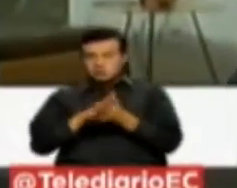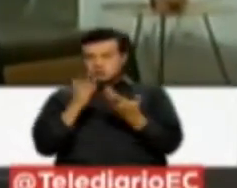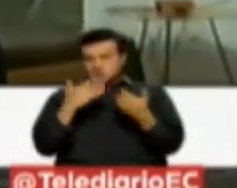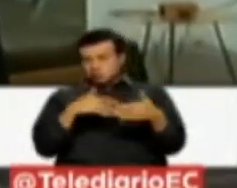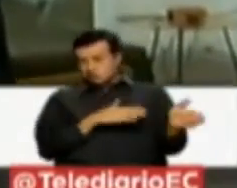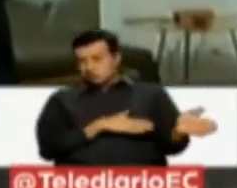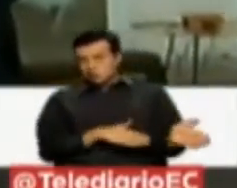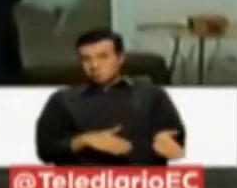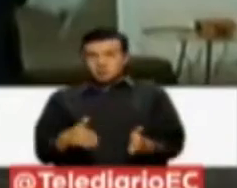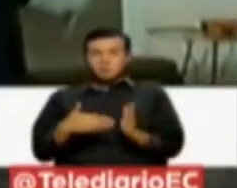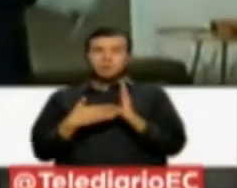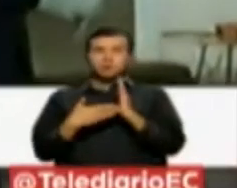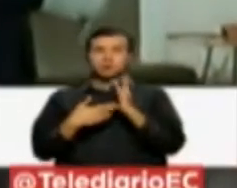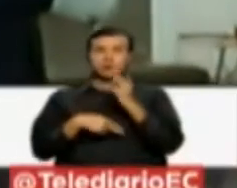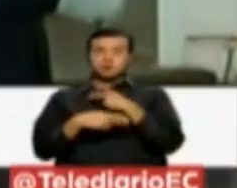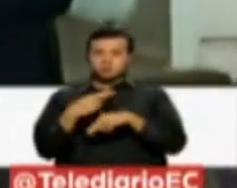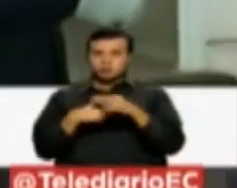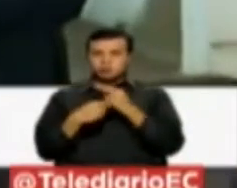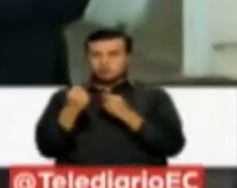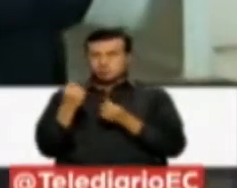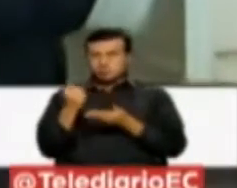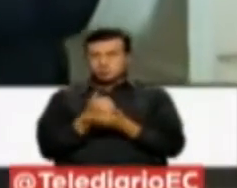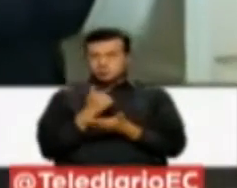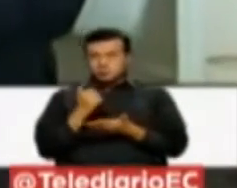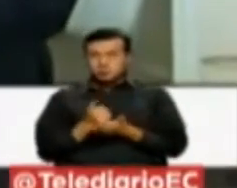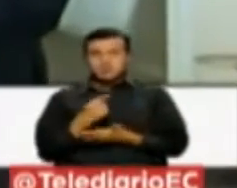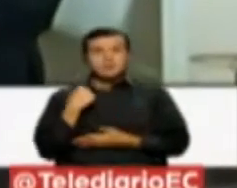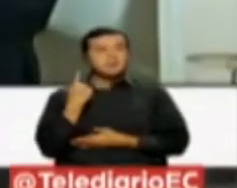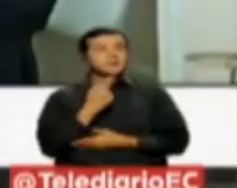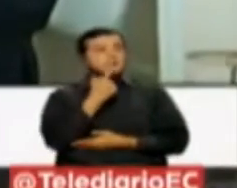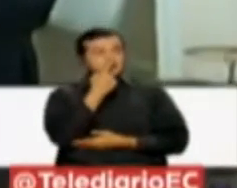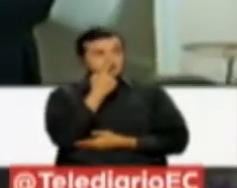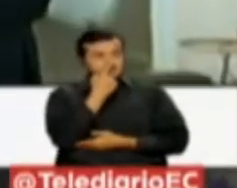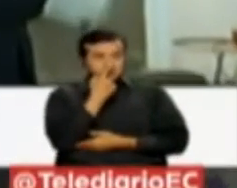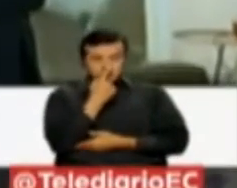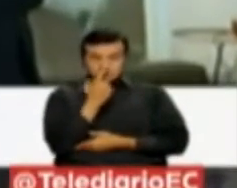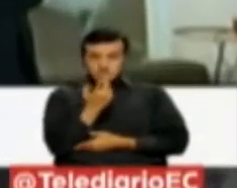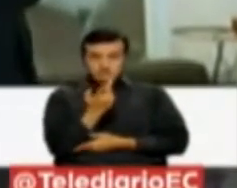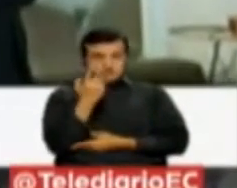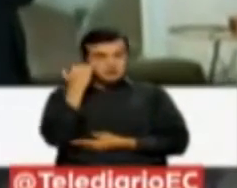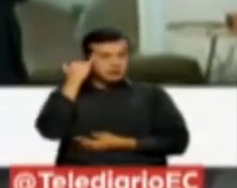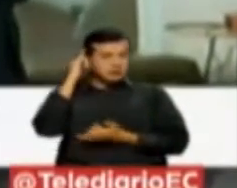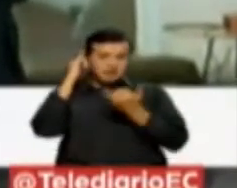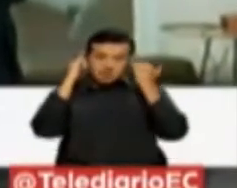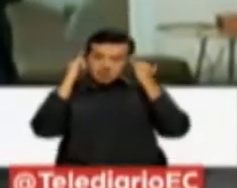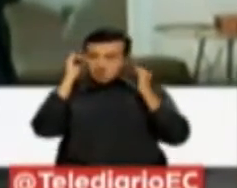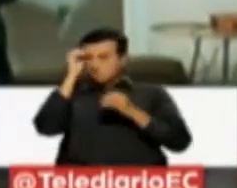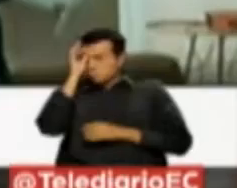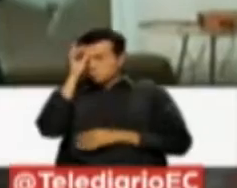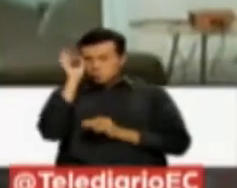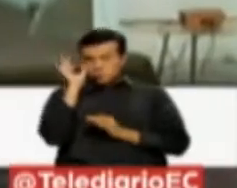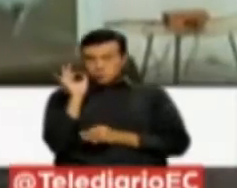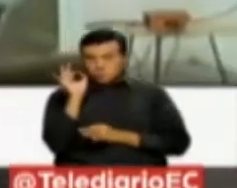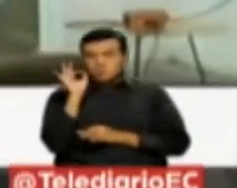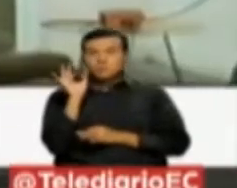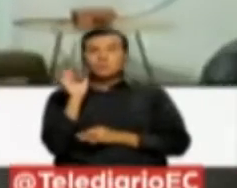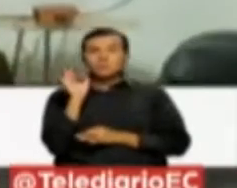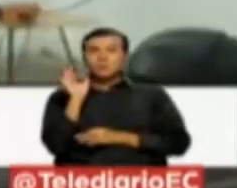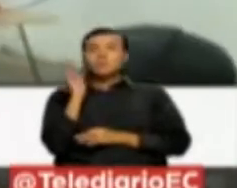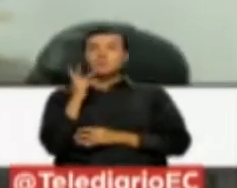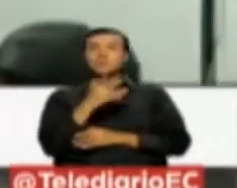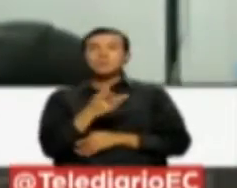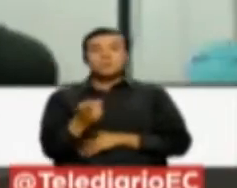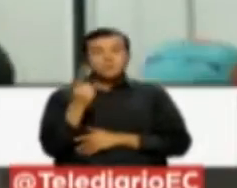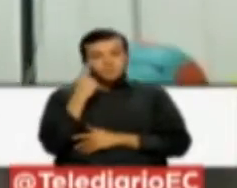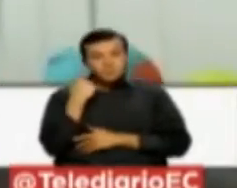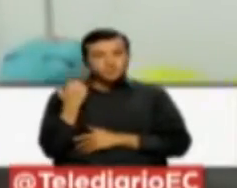direccionarse a un modelo de negocio rentable, porque a nosotros nos interesa, además de que sean ideas brillantes, que se puedan potenciar y que le